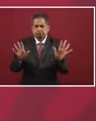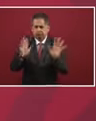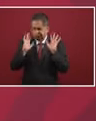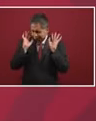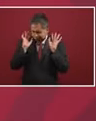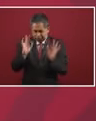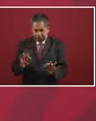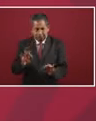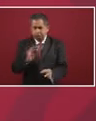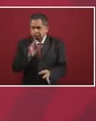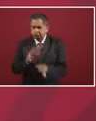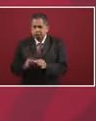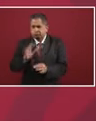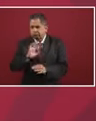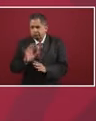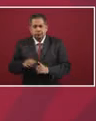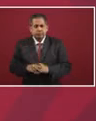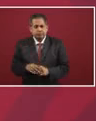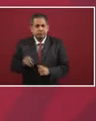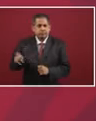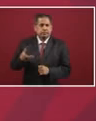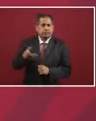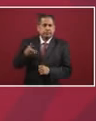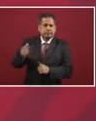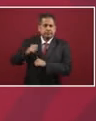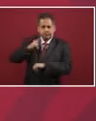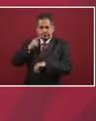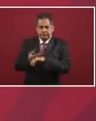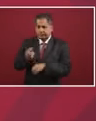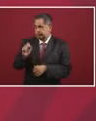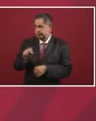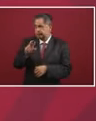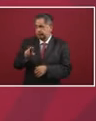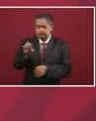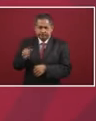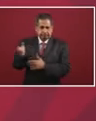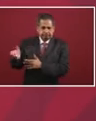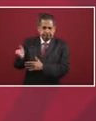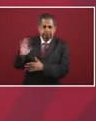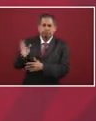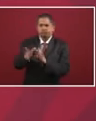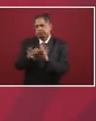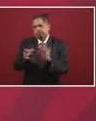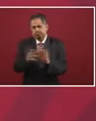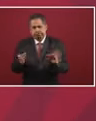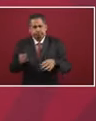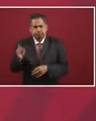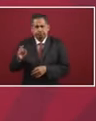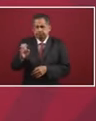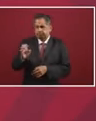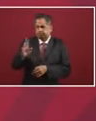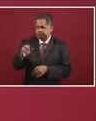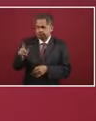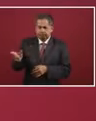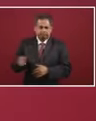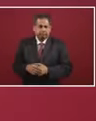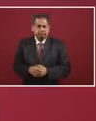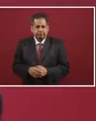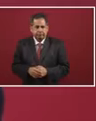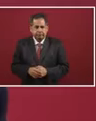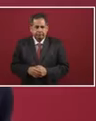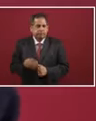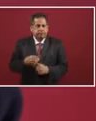precisión por el secretario de Relaciones Exteriores, Marcelo Ebrard. Solo